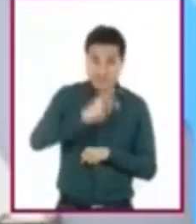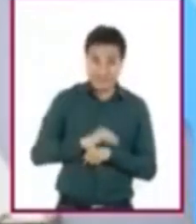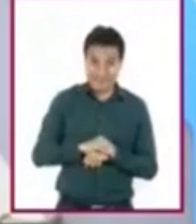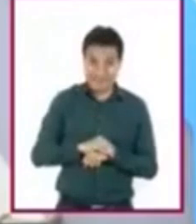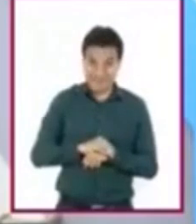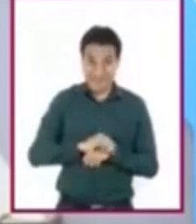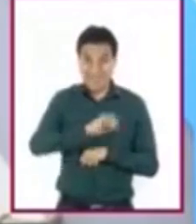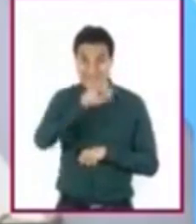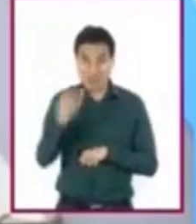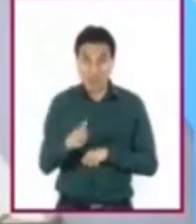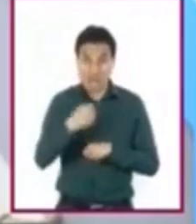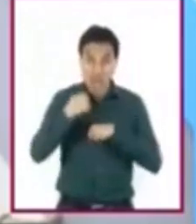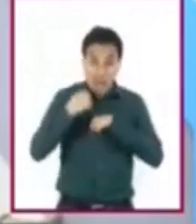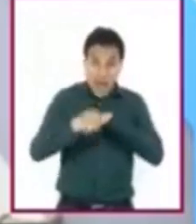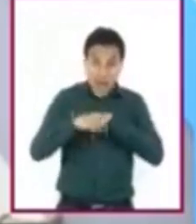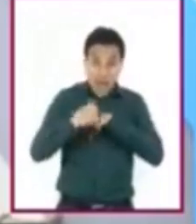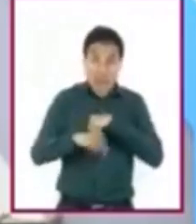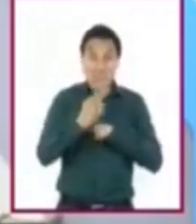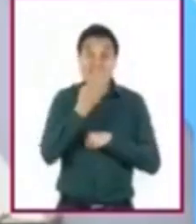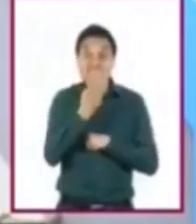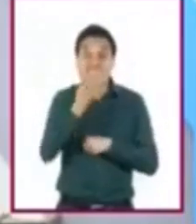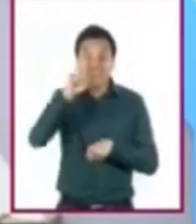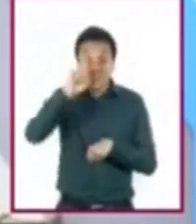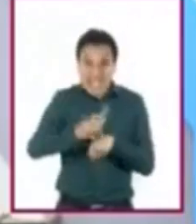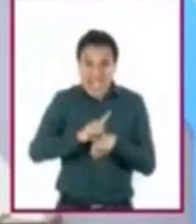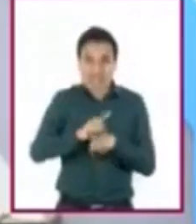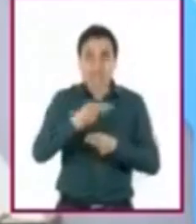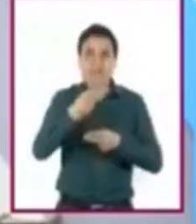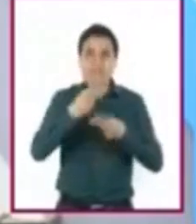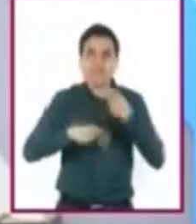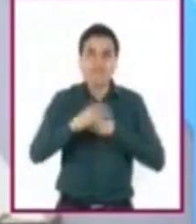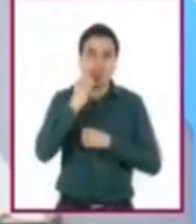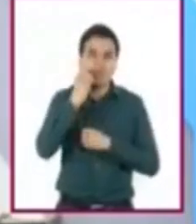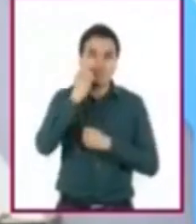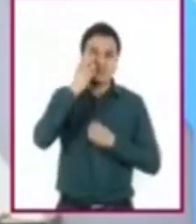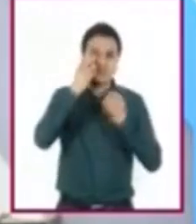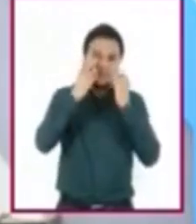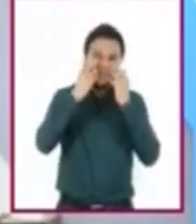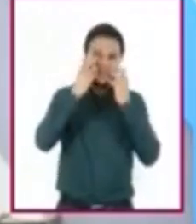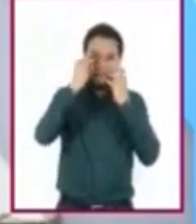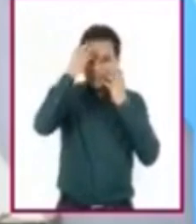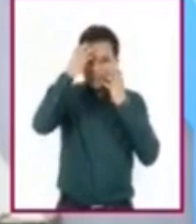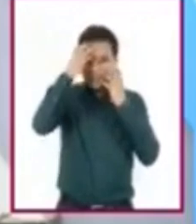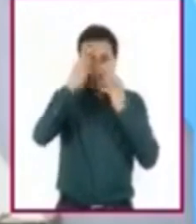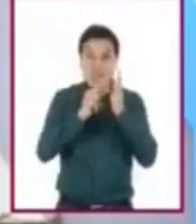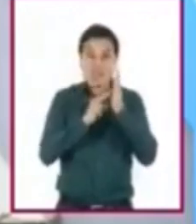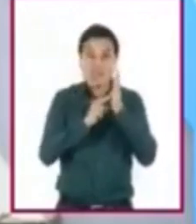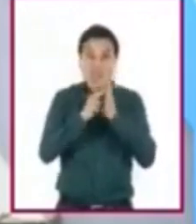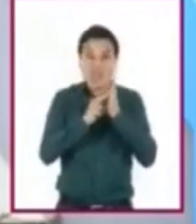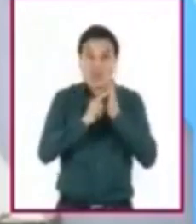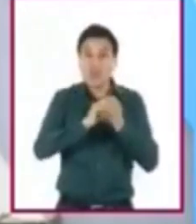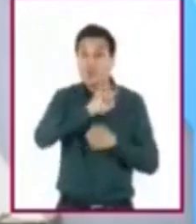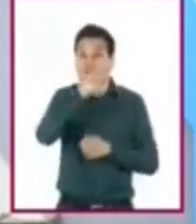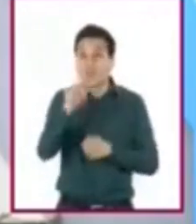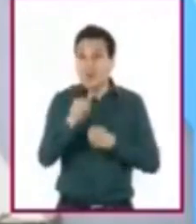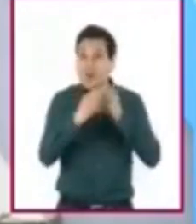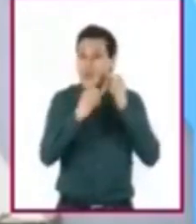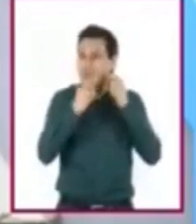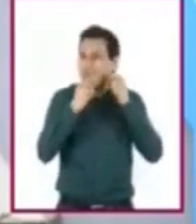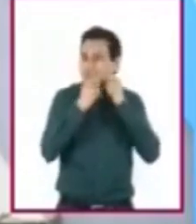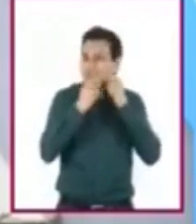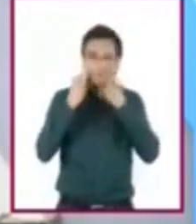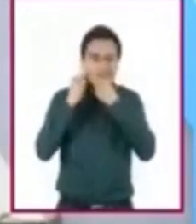están, sale por todo el cuerpo unos granos que tornase negros, y de ahí sale la materia, y padecen mucho y